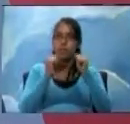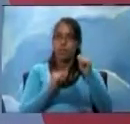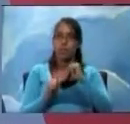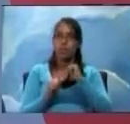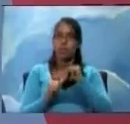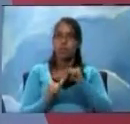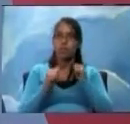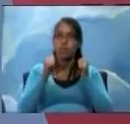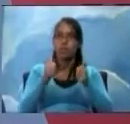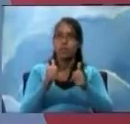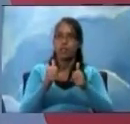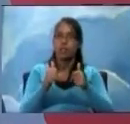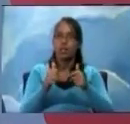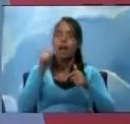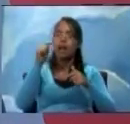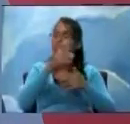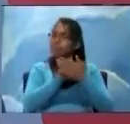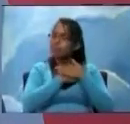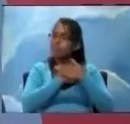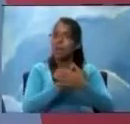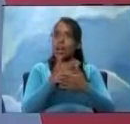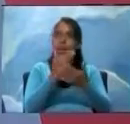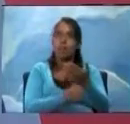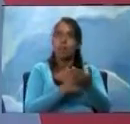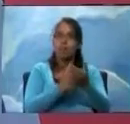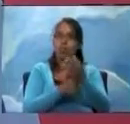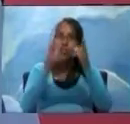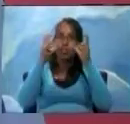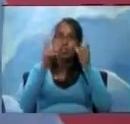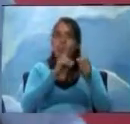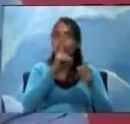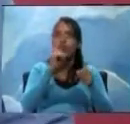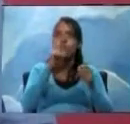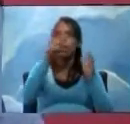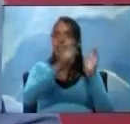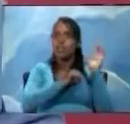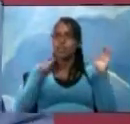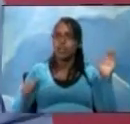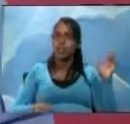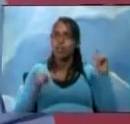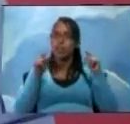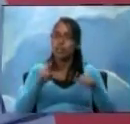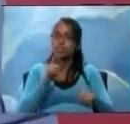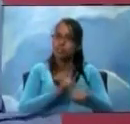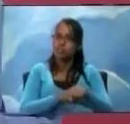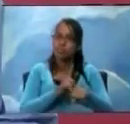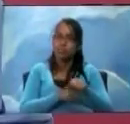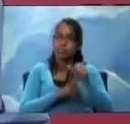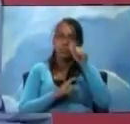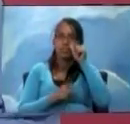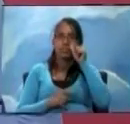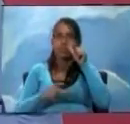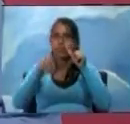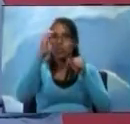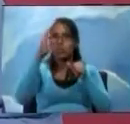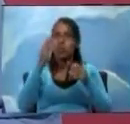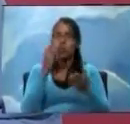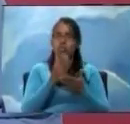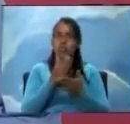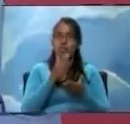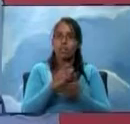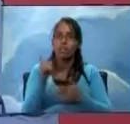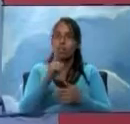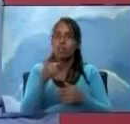beber. Bien, querido hermano, querido oyente, en el nombre del Señor, en esta oportunidad Dios